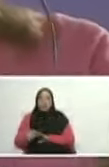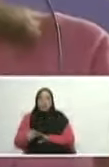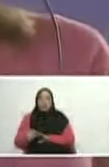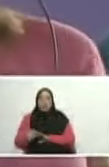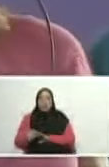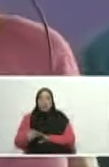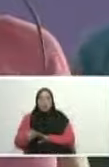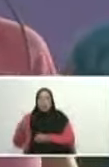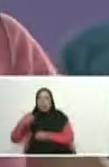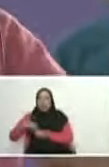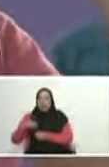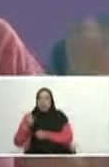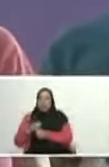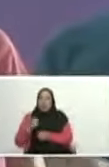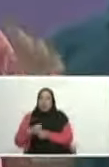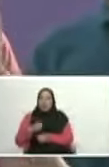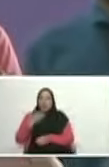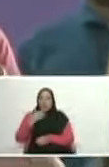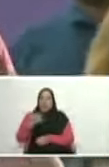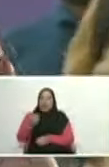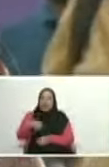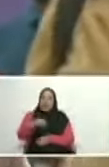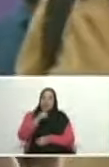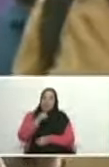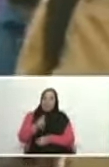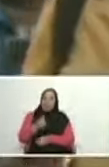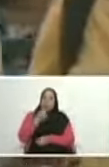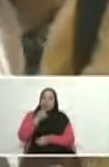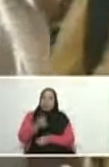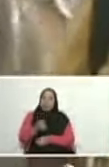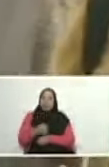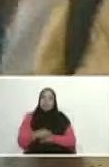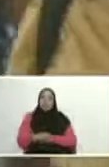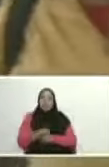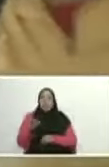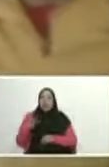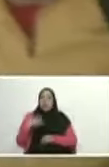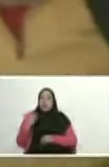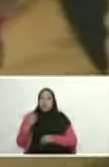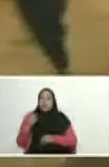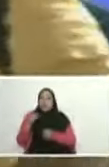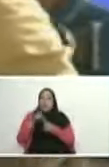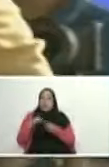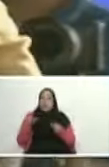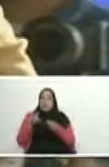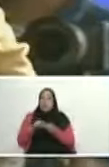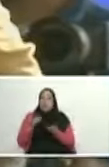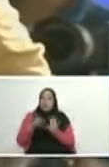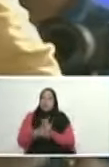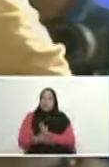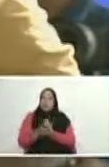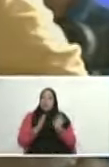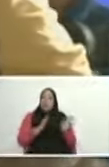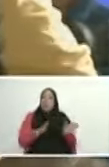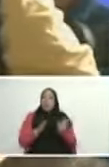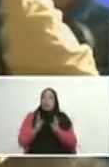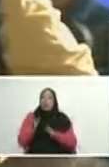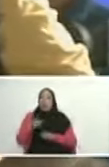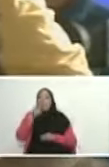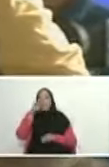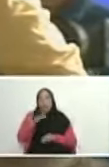son comités sectoriales. Es decir, en este momento podemos contar que esta organización